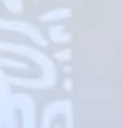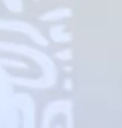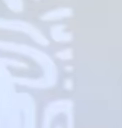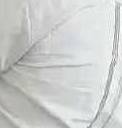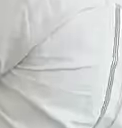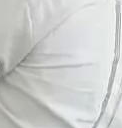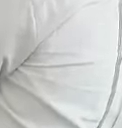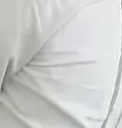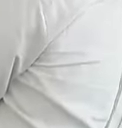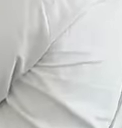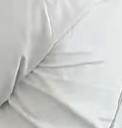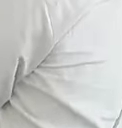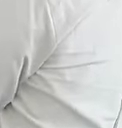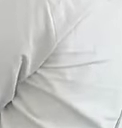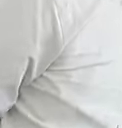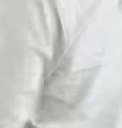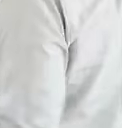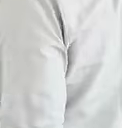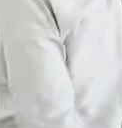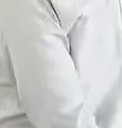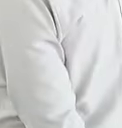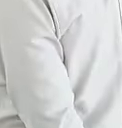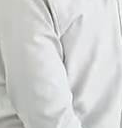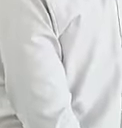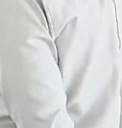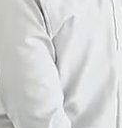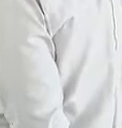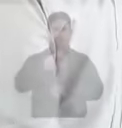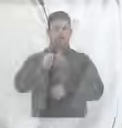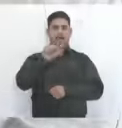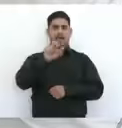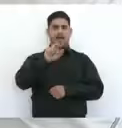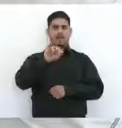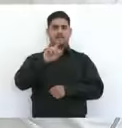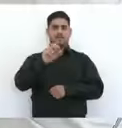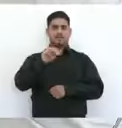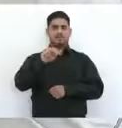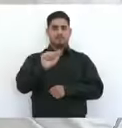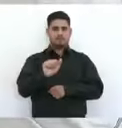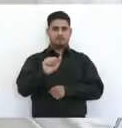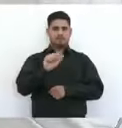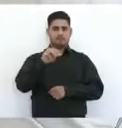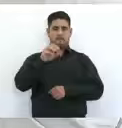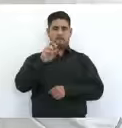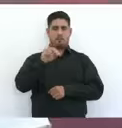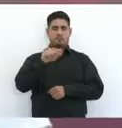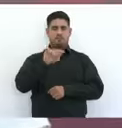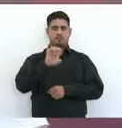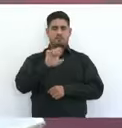La secretaria de Bienestar, Ariadna Montiel Reyes.